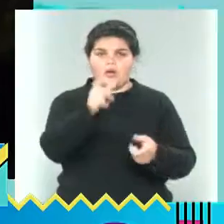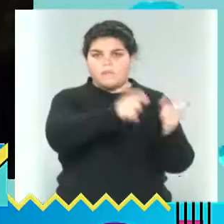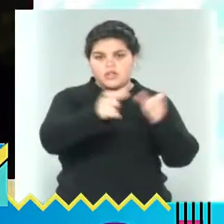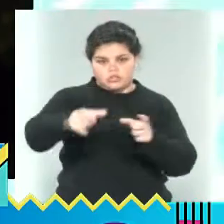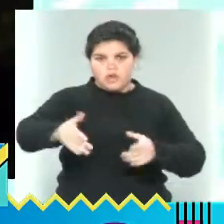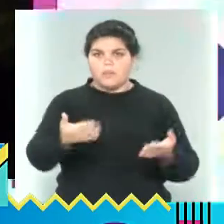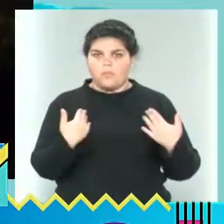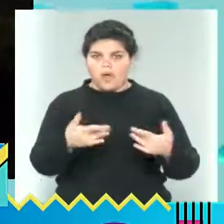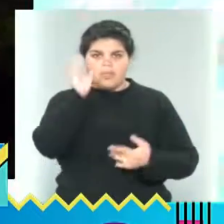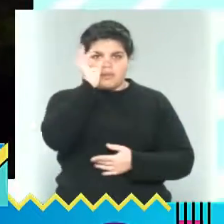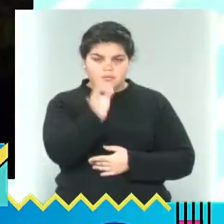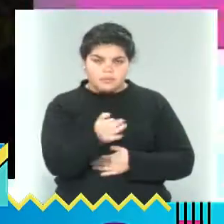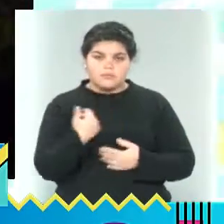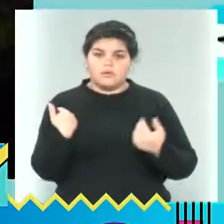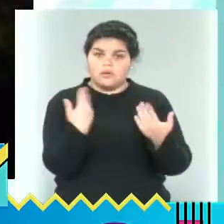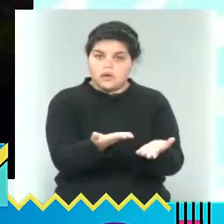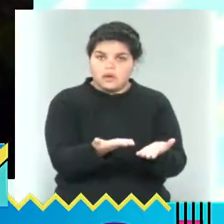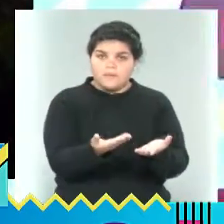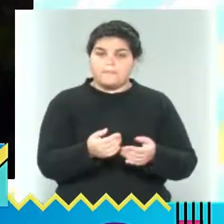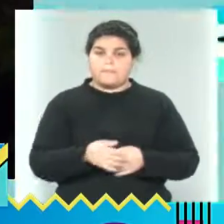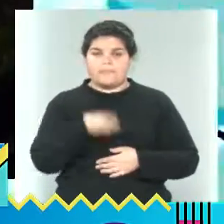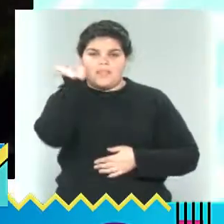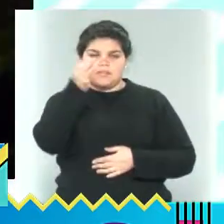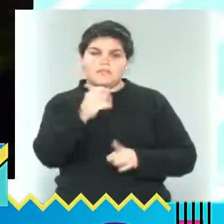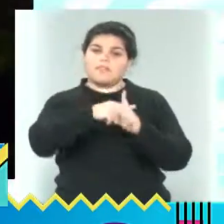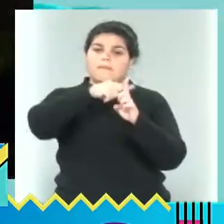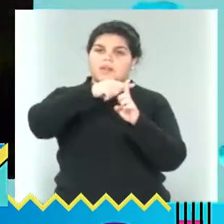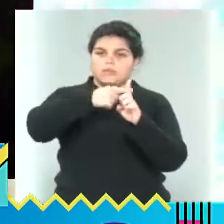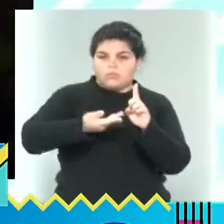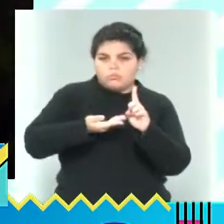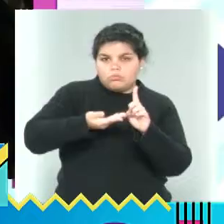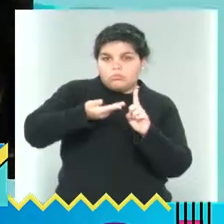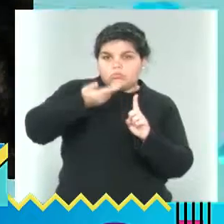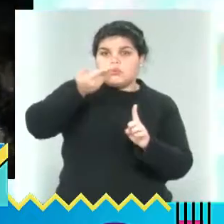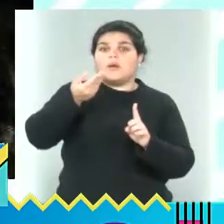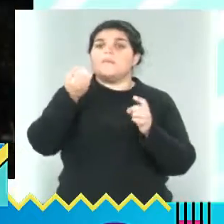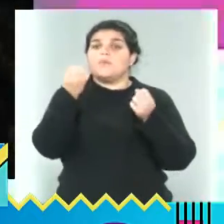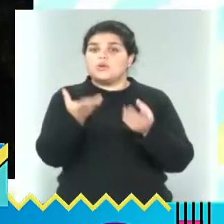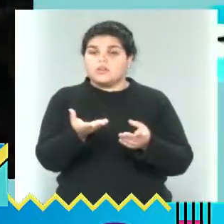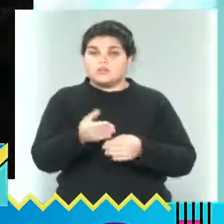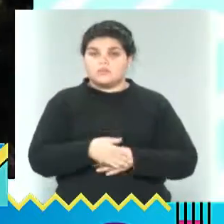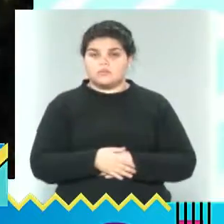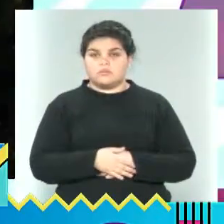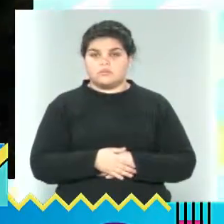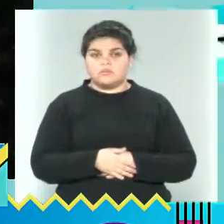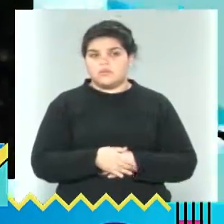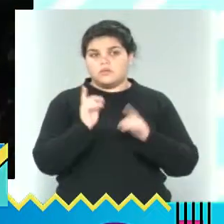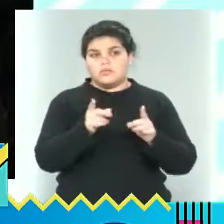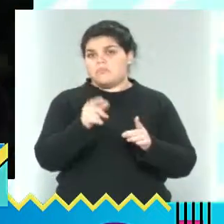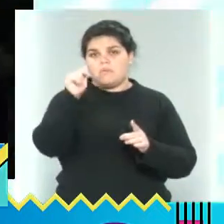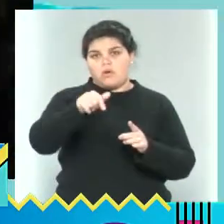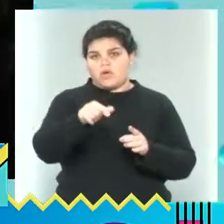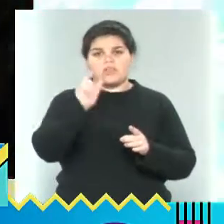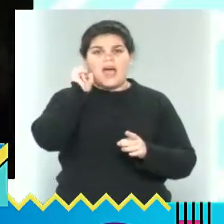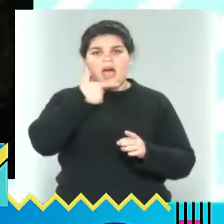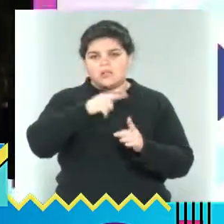gente. Se sabe que la temperatura del planeta ha aumentado como consecuencia de esta situación,